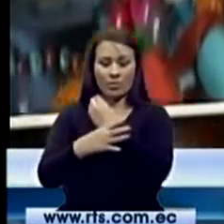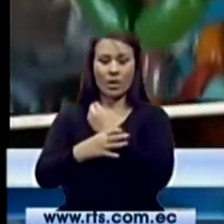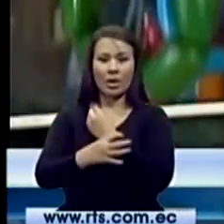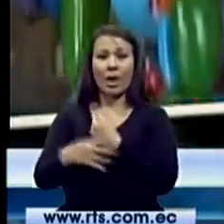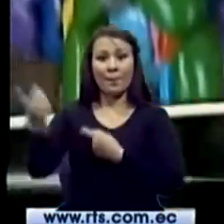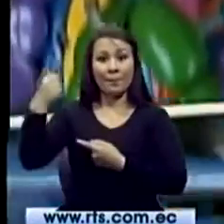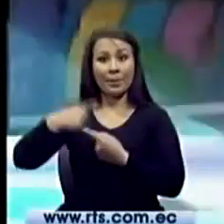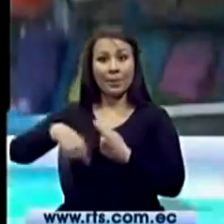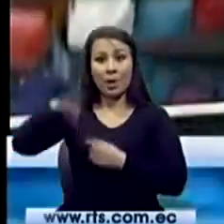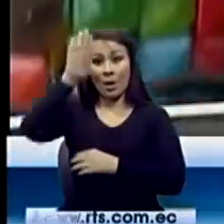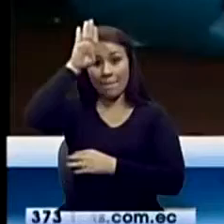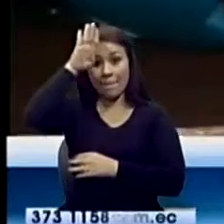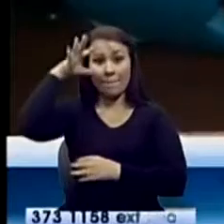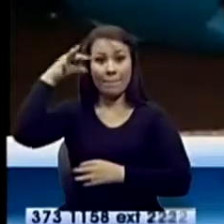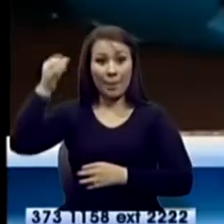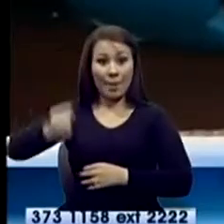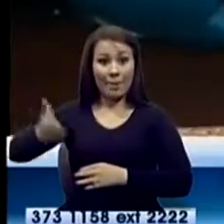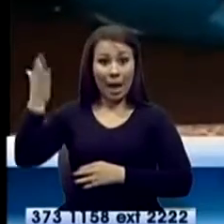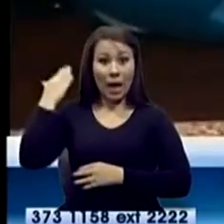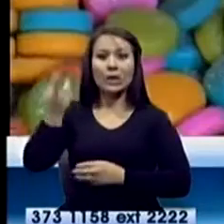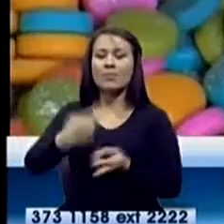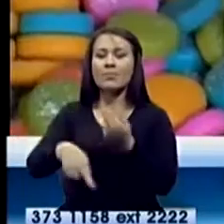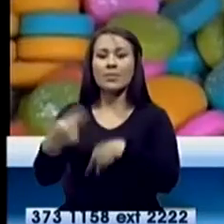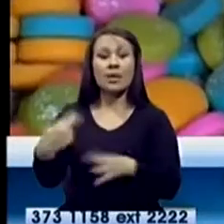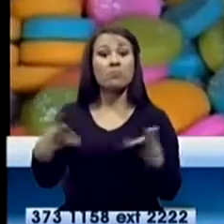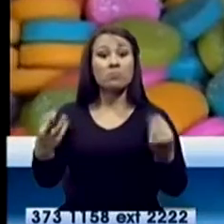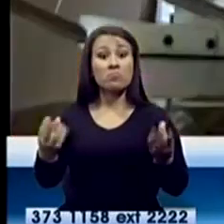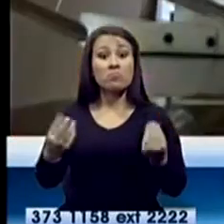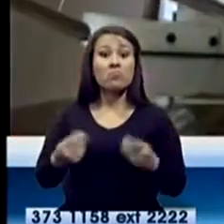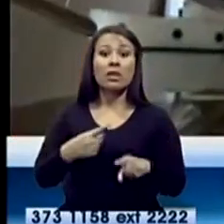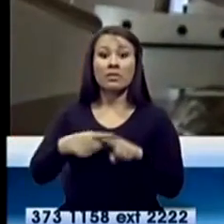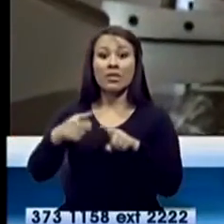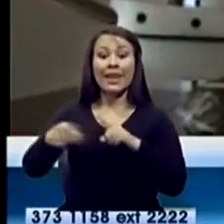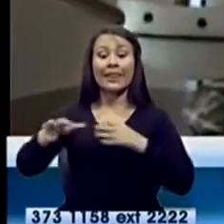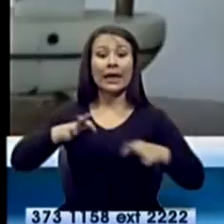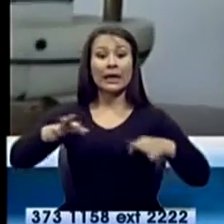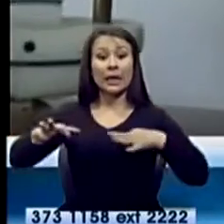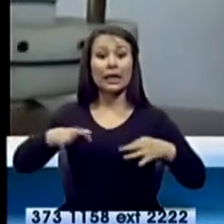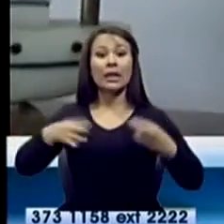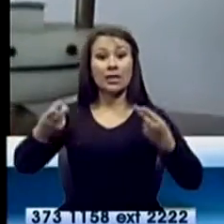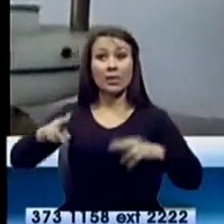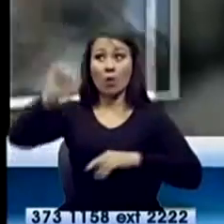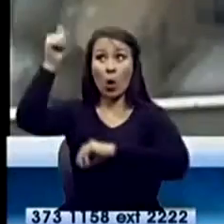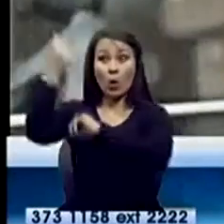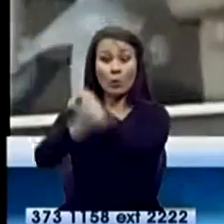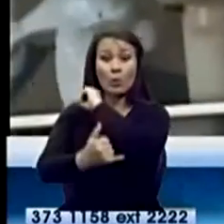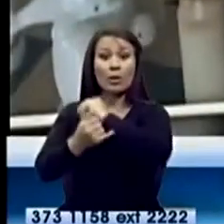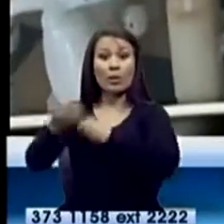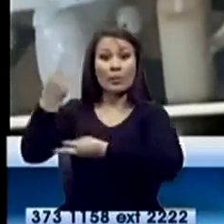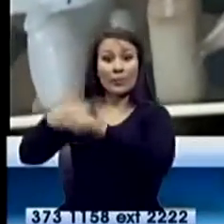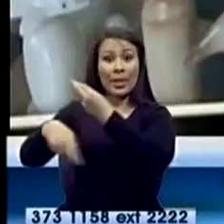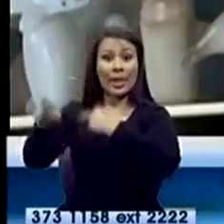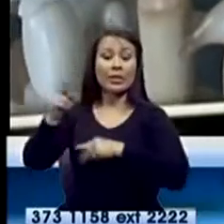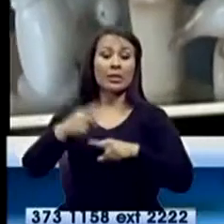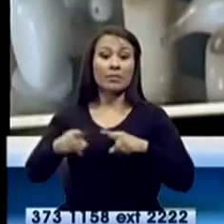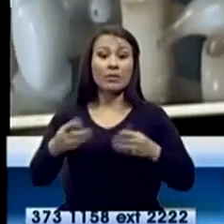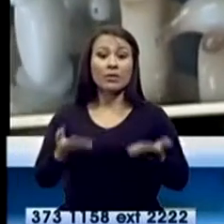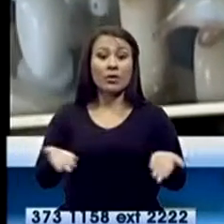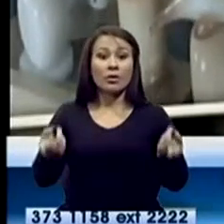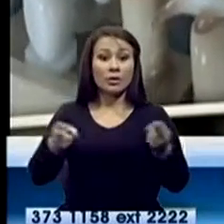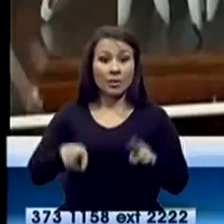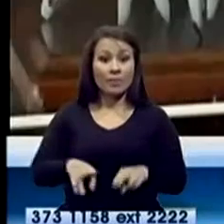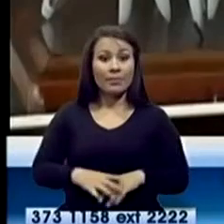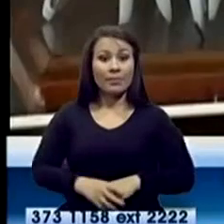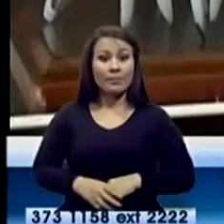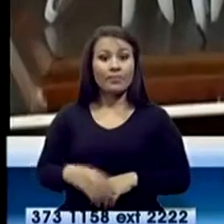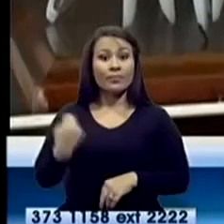Papa, se vendió bastantes. Que luego son vendidos a diferentes tiendas e incluso en el extranjero. Como en sí, que bueno, el material que